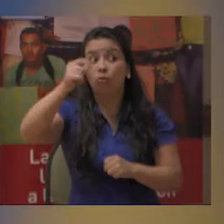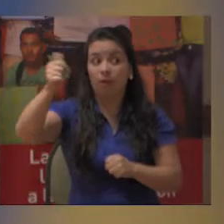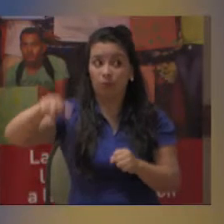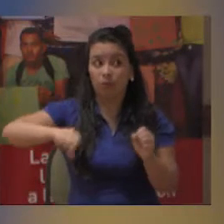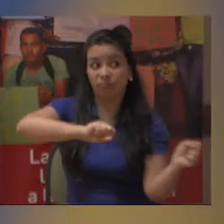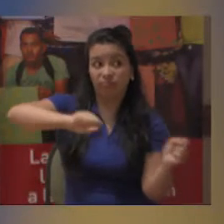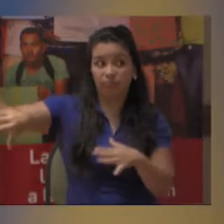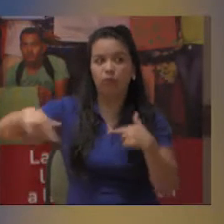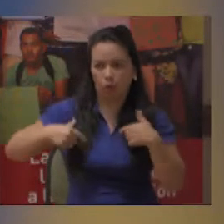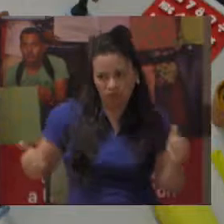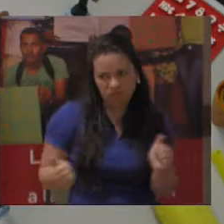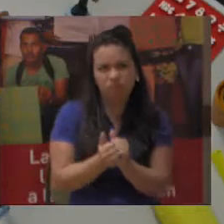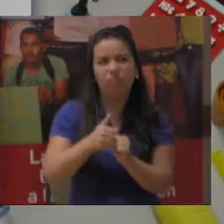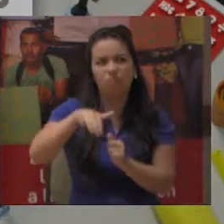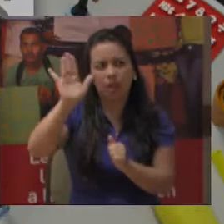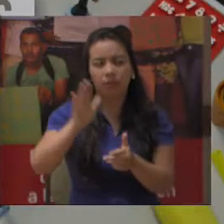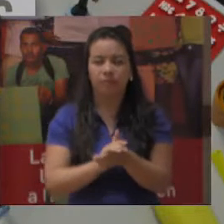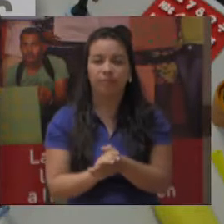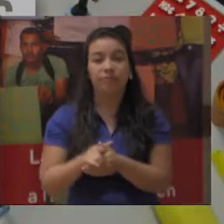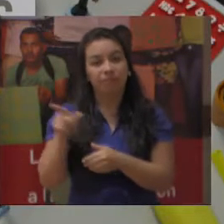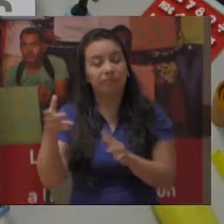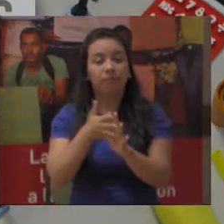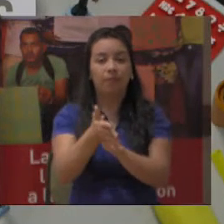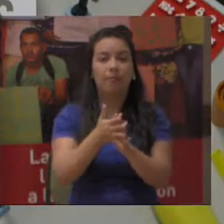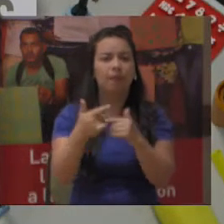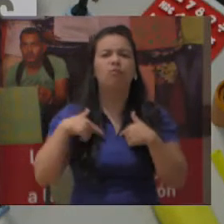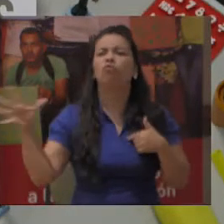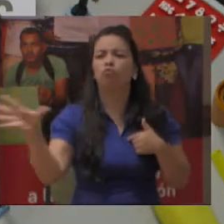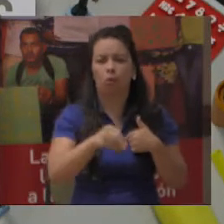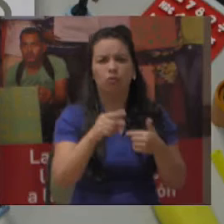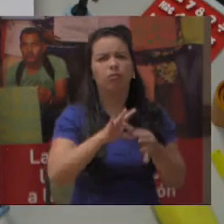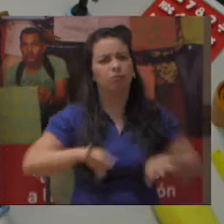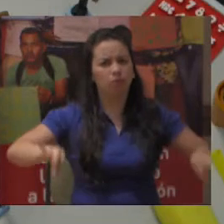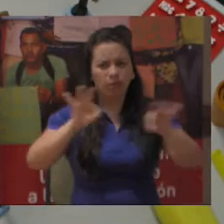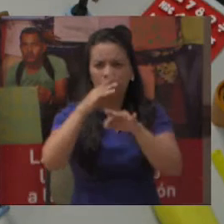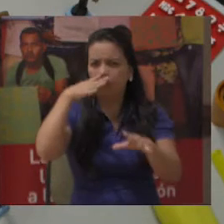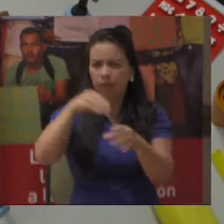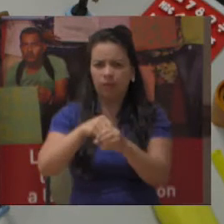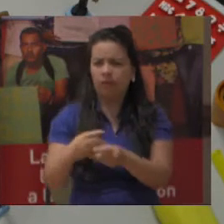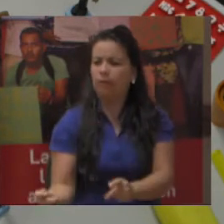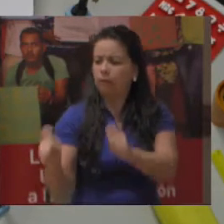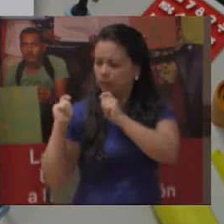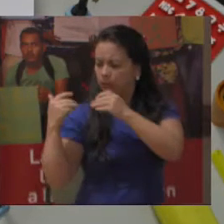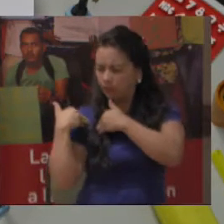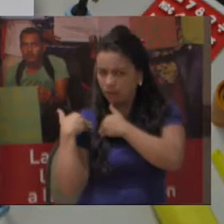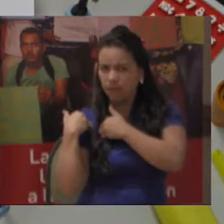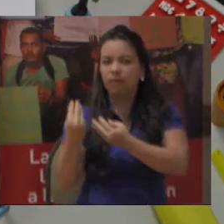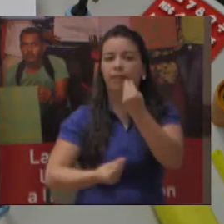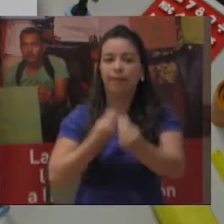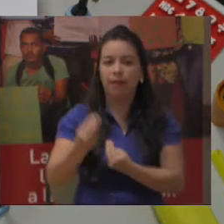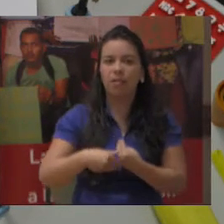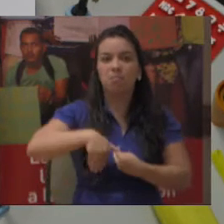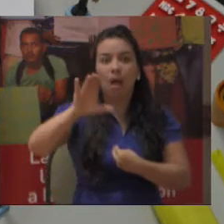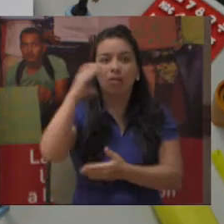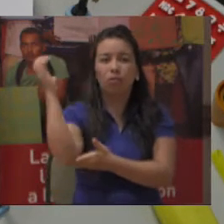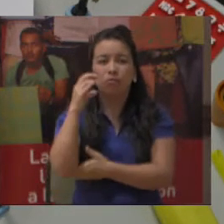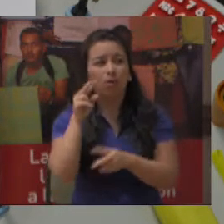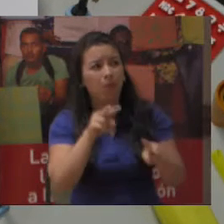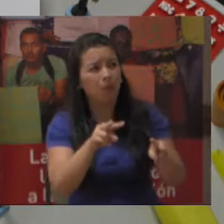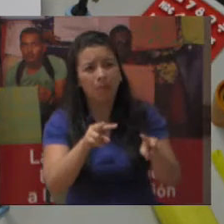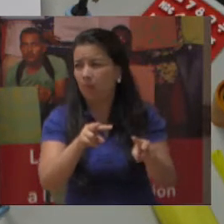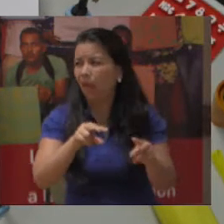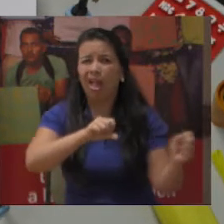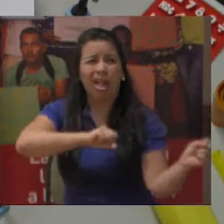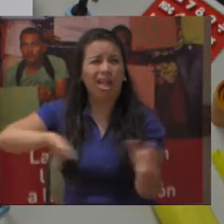El acompañamiento post al proceso de reintegración es un asunto de todos. Y exige que todos nos sintamos responsables para así garantizar que más colombianos se recomponen a la sociedad y